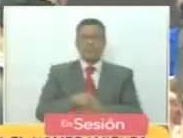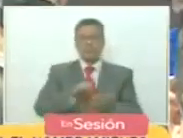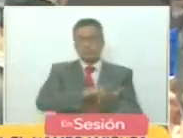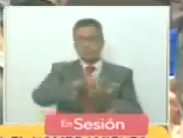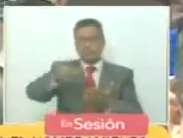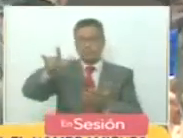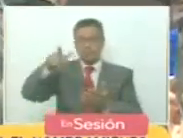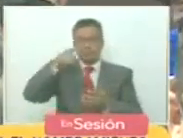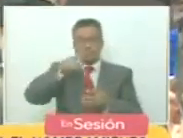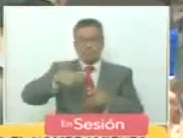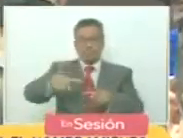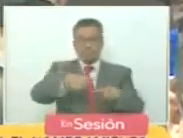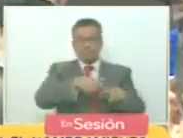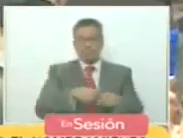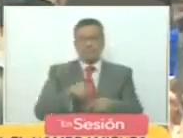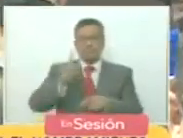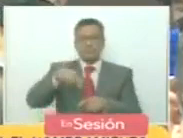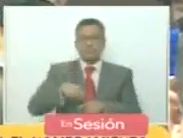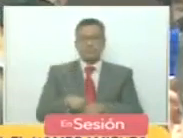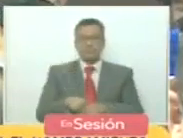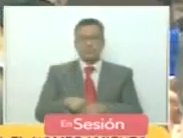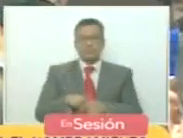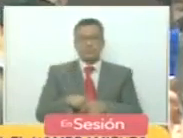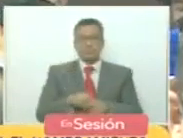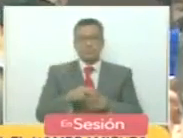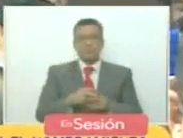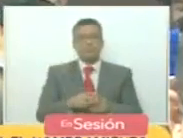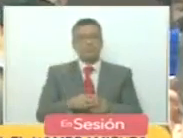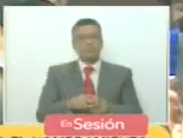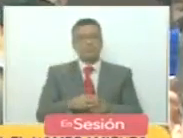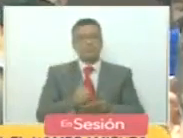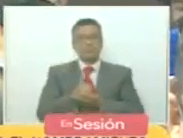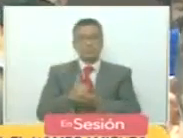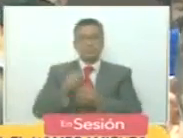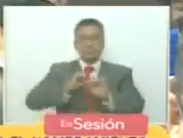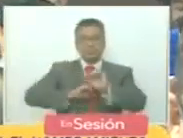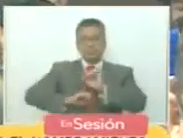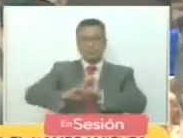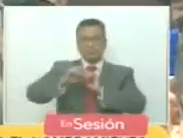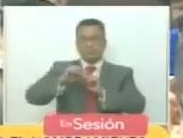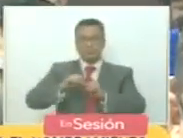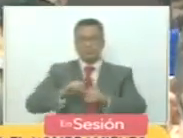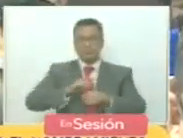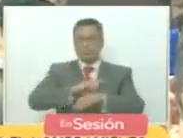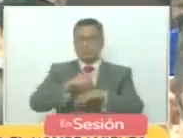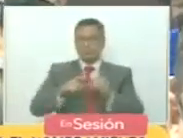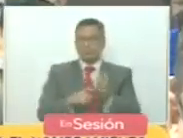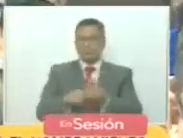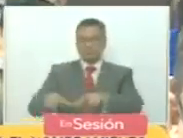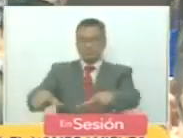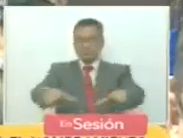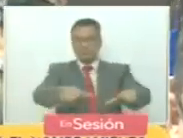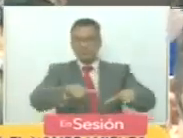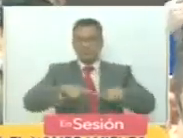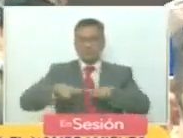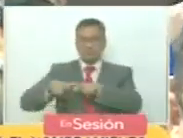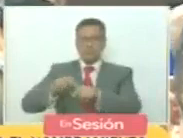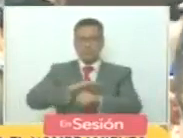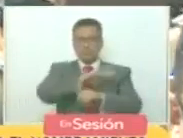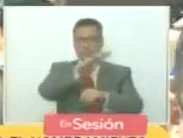de caza que también presto a defender la integridad territorial de